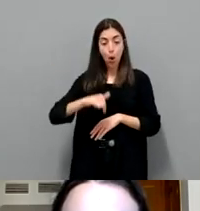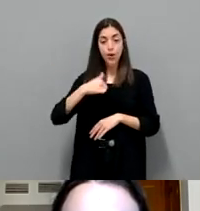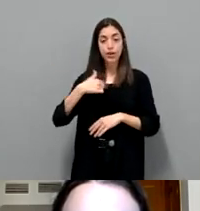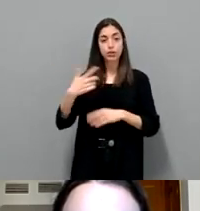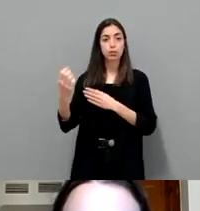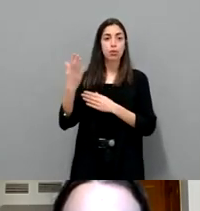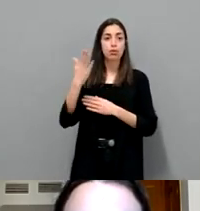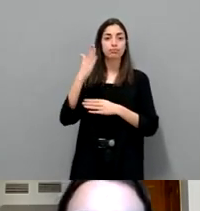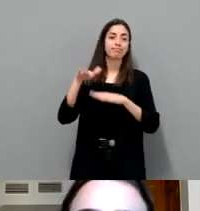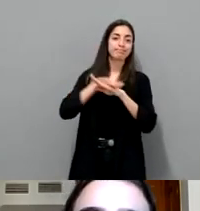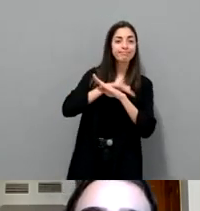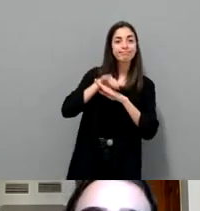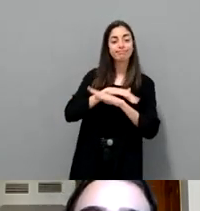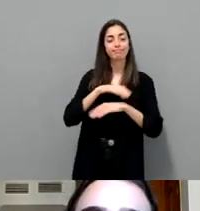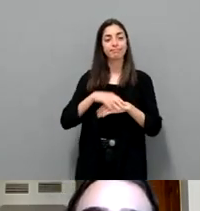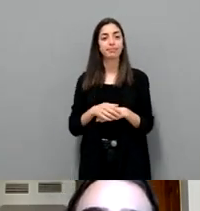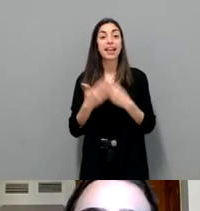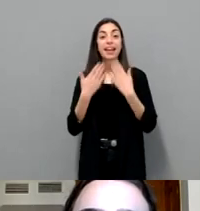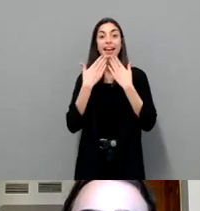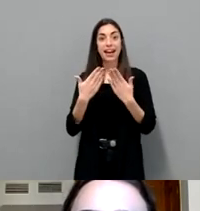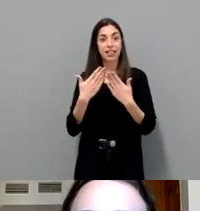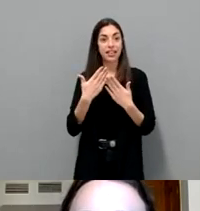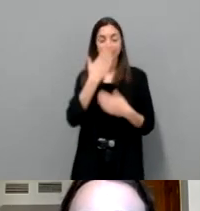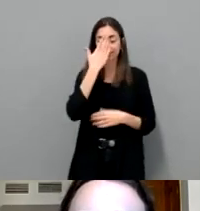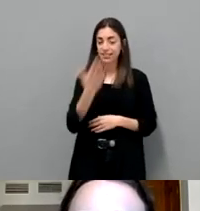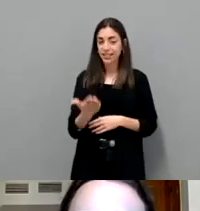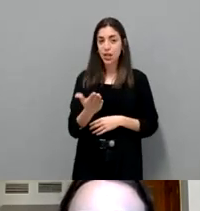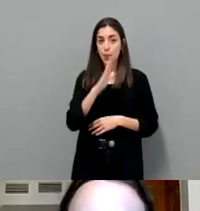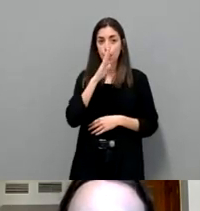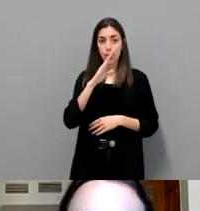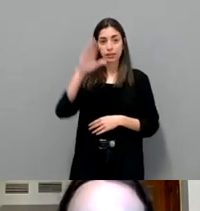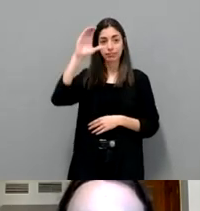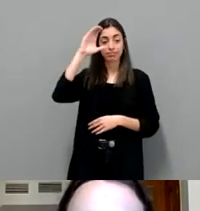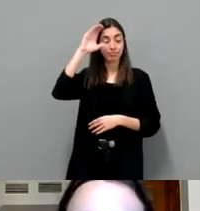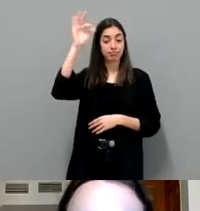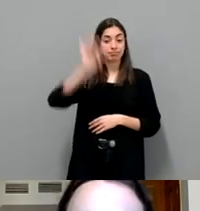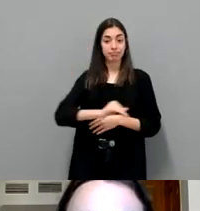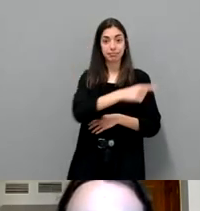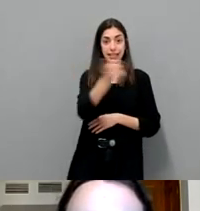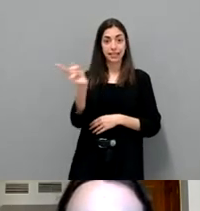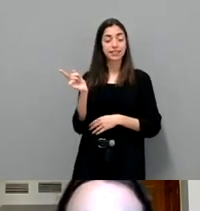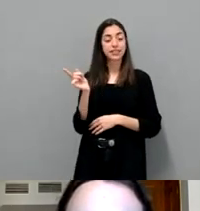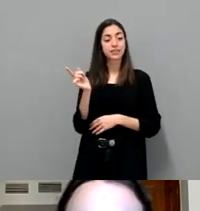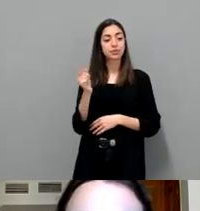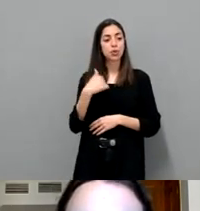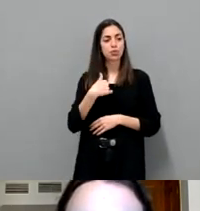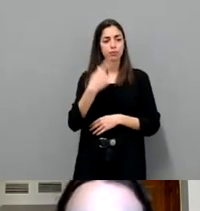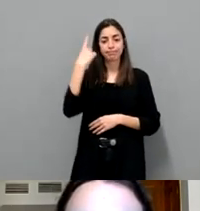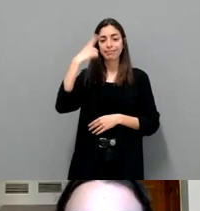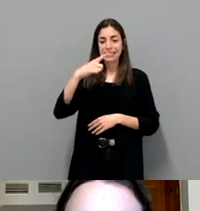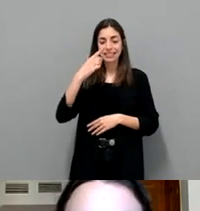arropando. Gracias de corazón por escucharlas a ellas. Estoy convencida